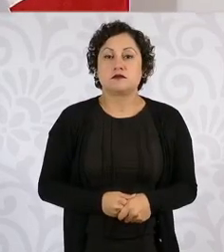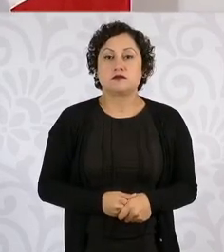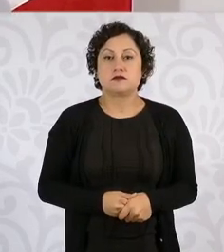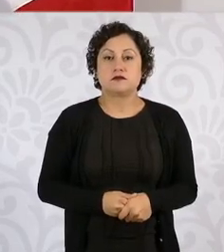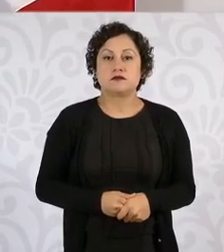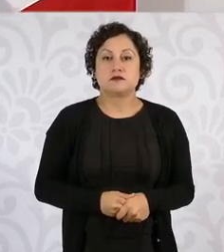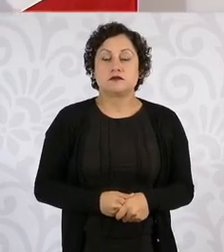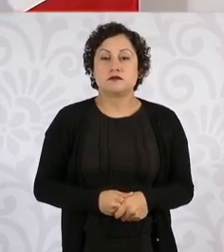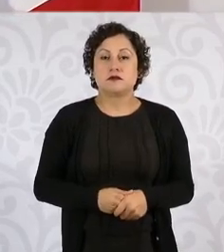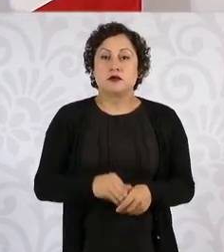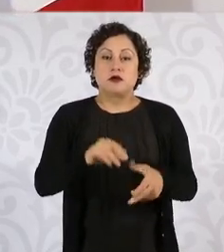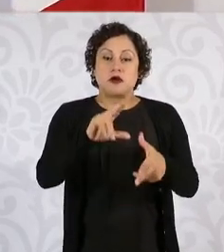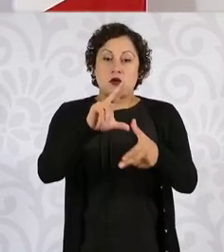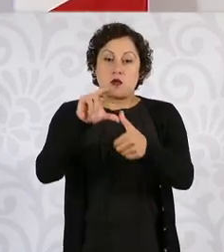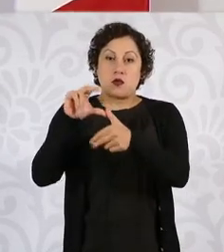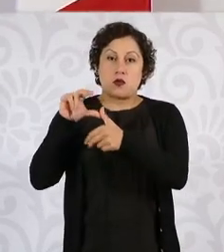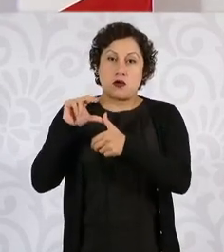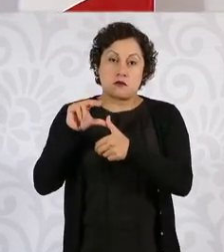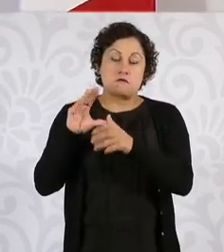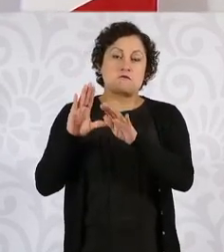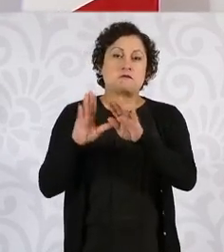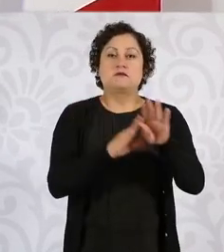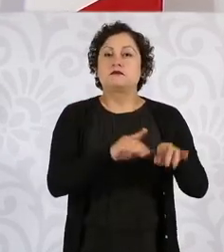Por acá, a ver, vamos hasta allá atrás.